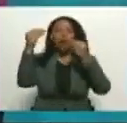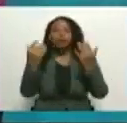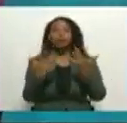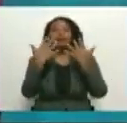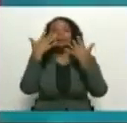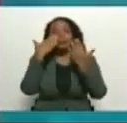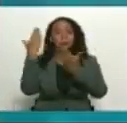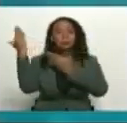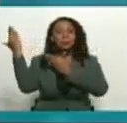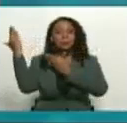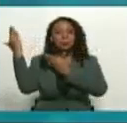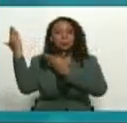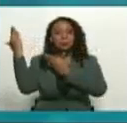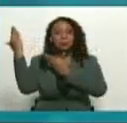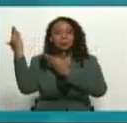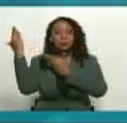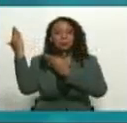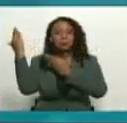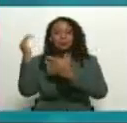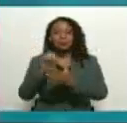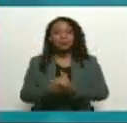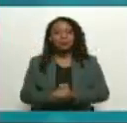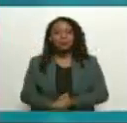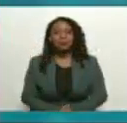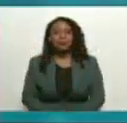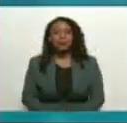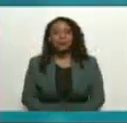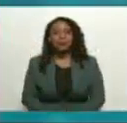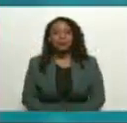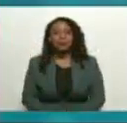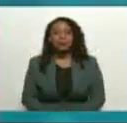Mira, lo que me trae Marcos aquí, vale. Del plan